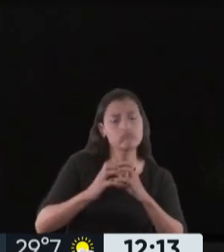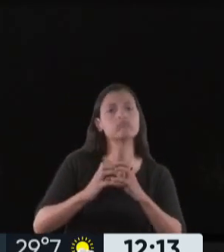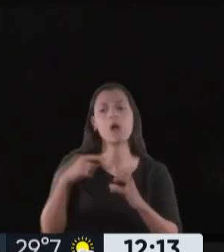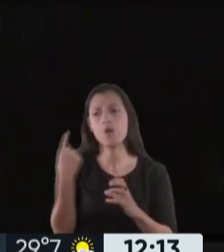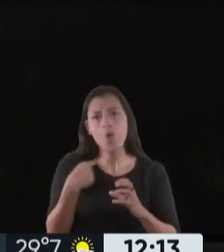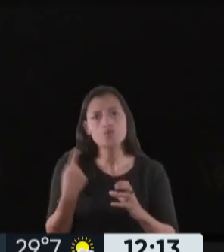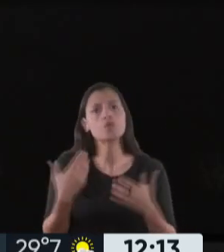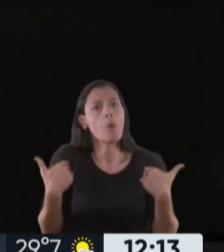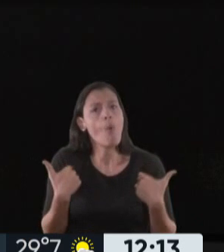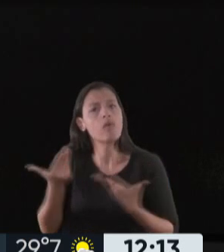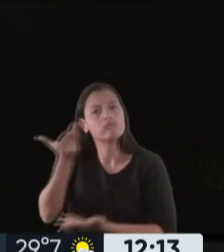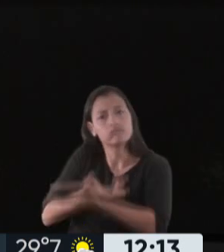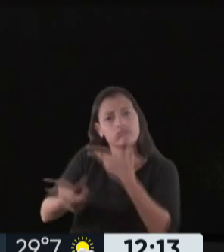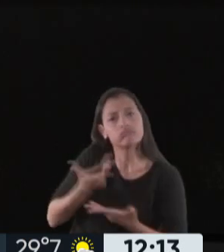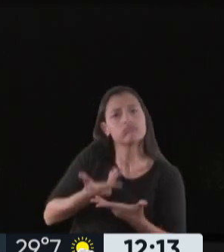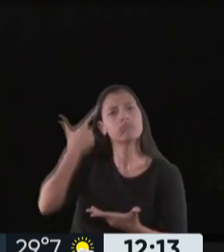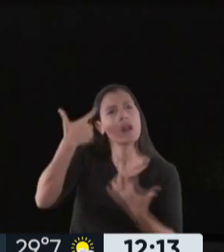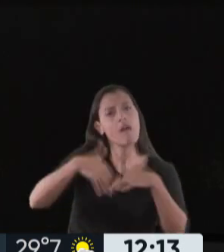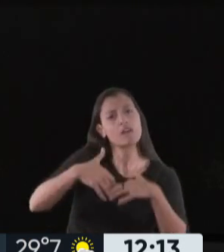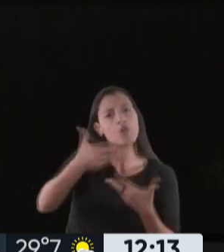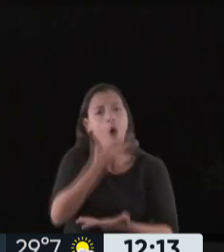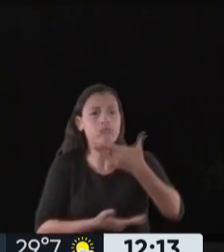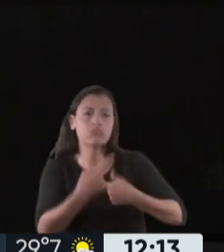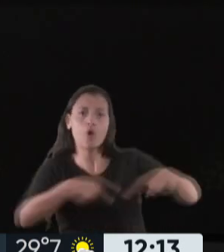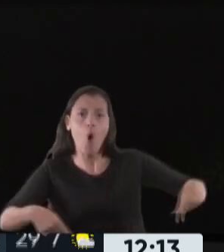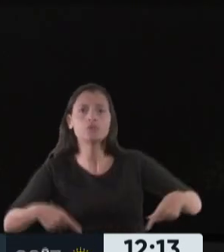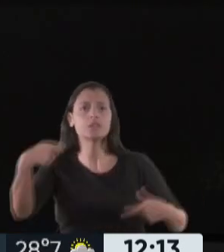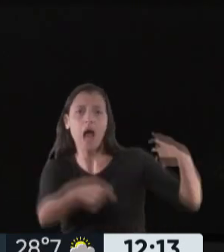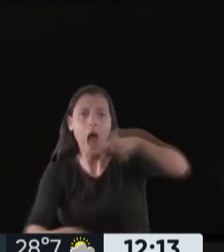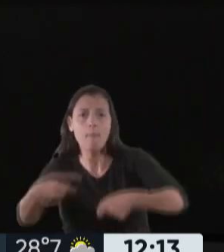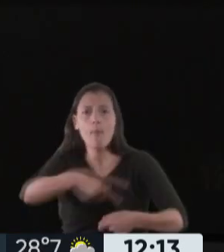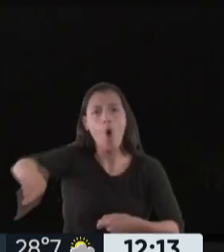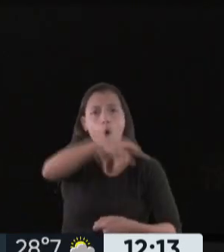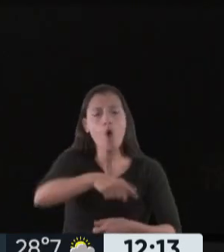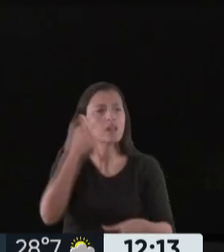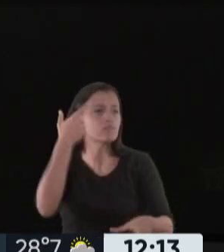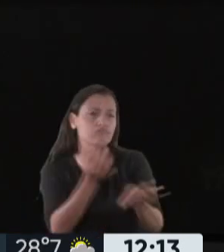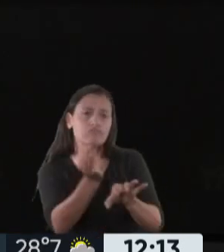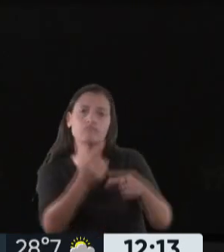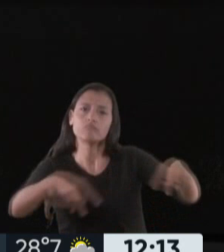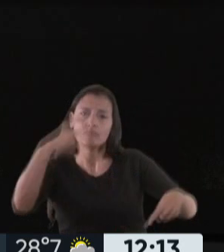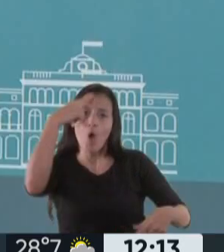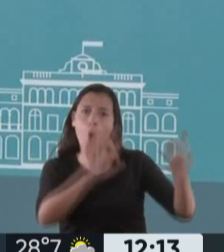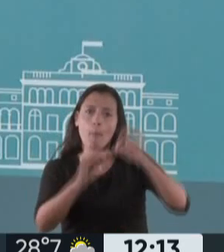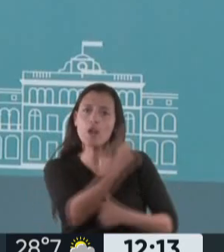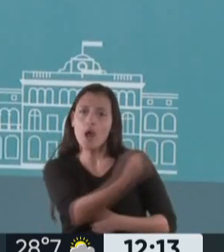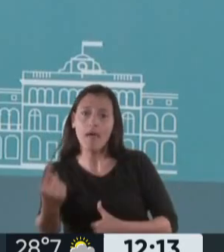hemos podido intercambiar opiniones, recibir aportes, sugerencias, obviamente